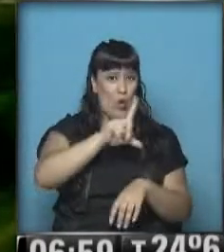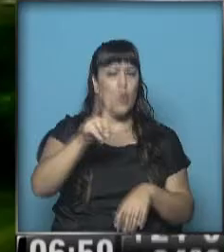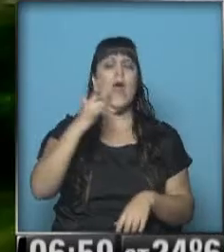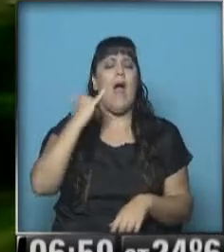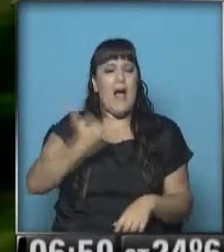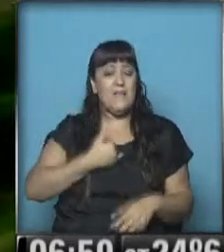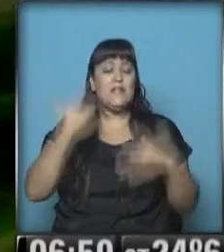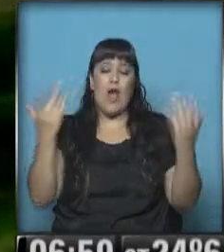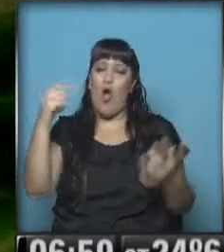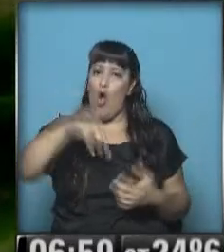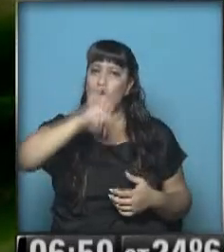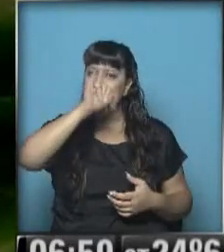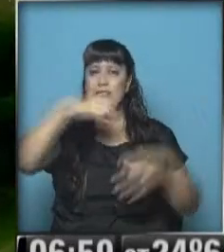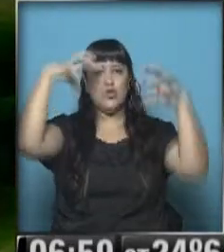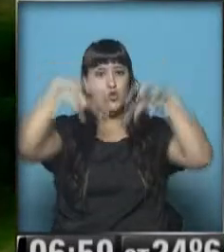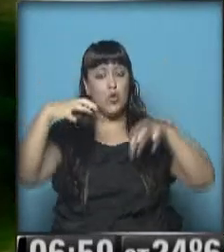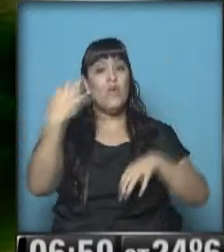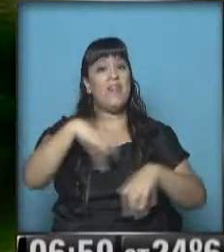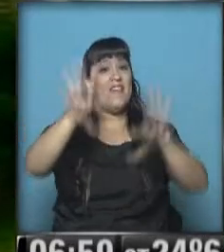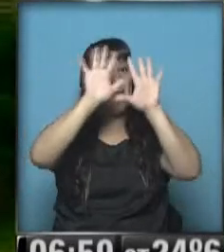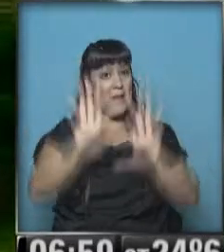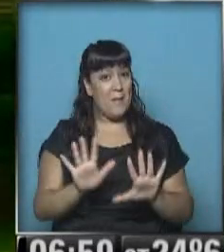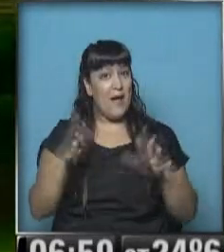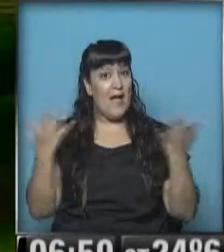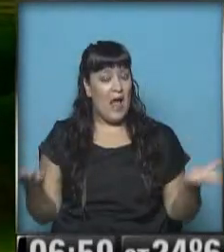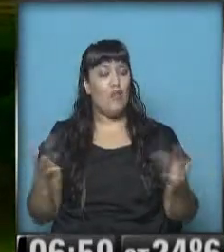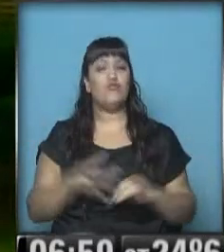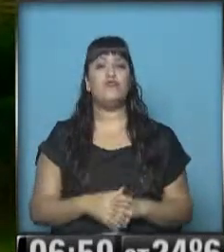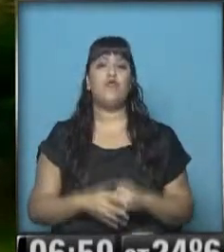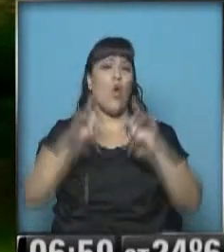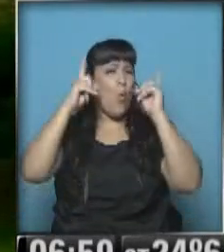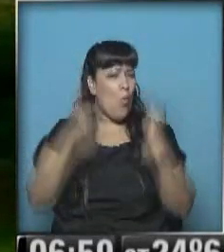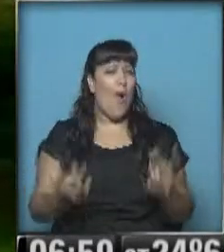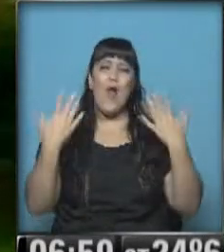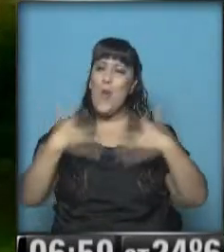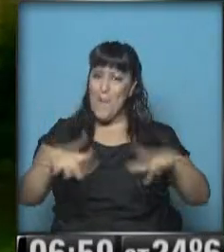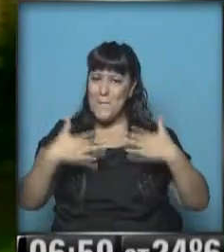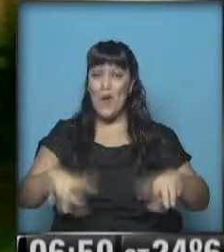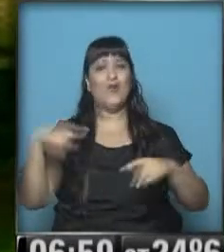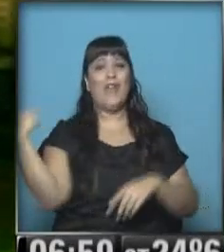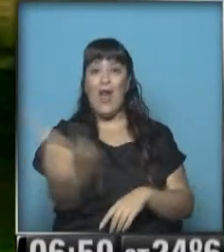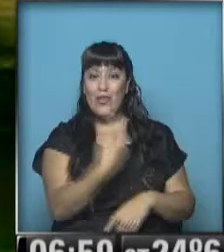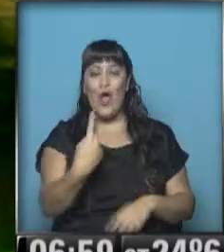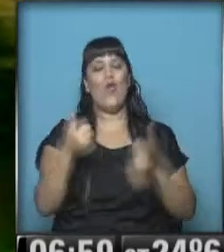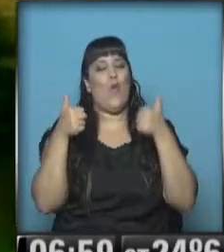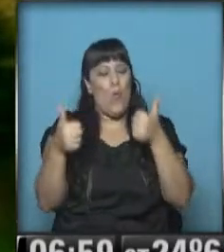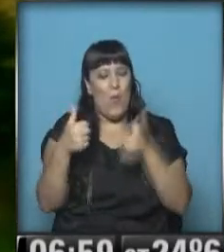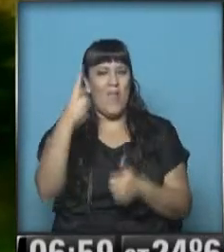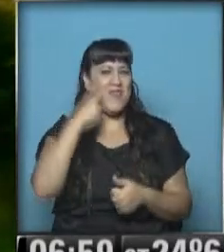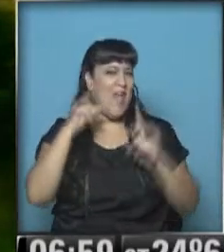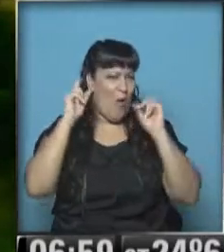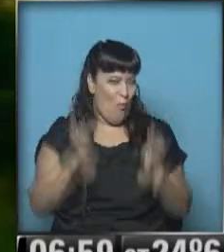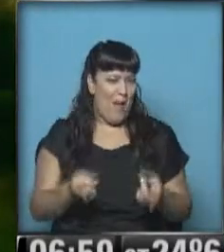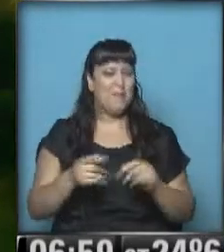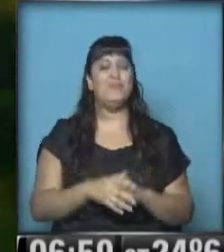llega el agua, así que a estar preparados y a pesar de eso, que tengamos todos una muy buena jornada. Alejandro, buen